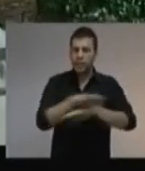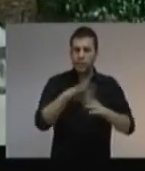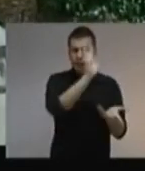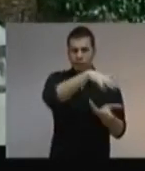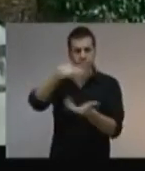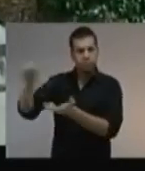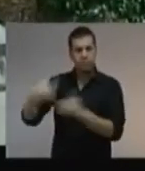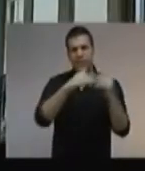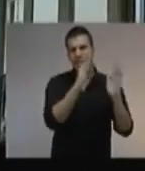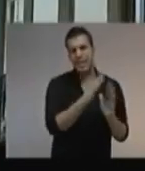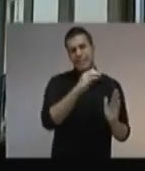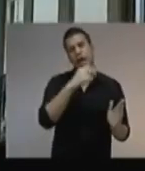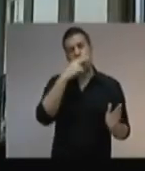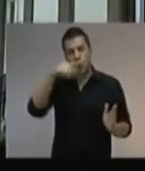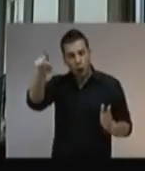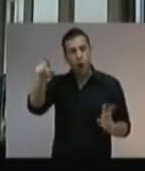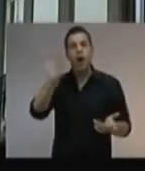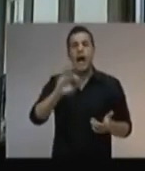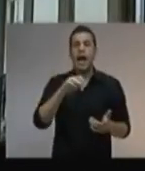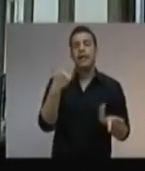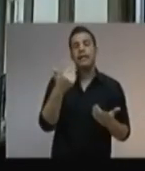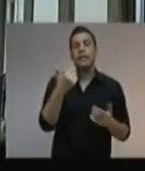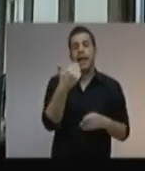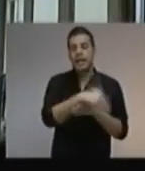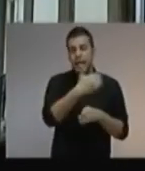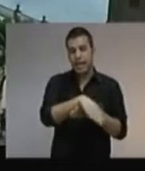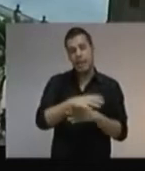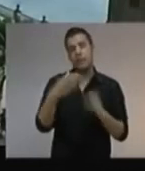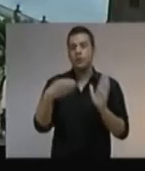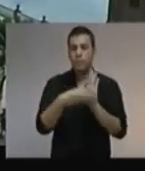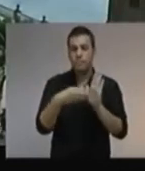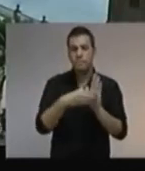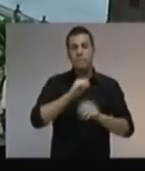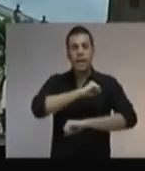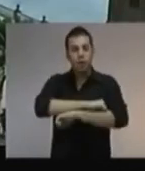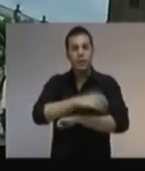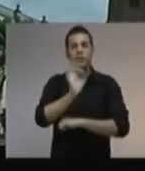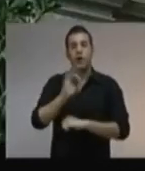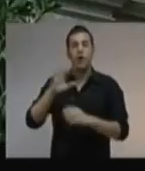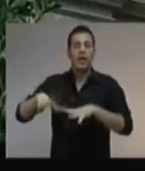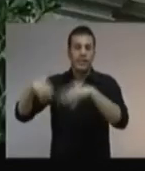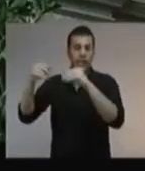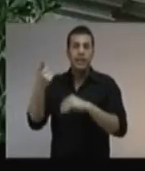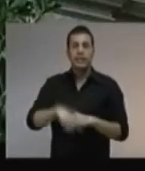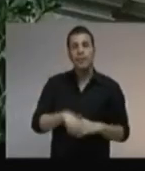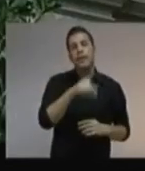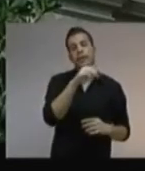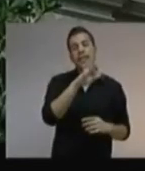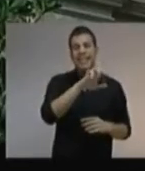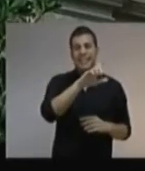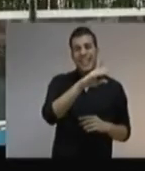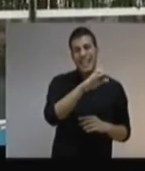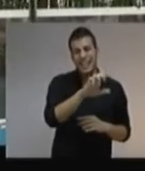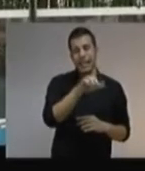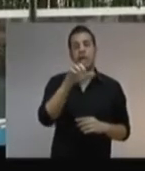joyas arquitectónicas como la Casa Colón, la Calle de los Balcones o la Catedral. También las antiguas localidades de